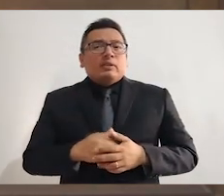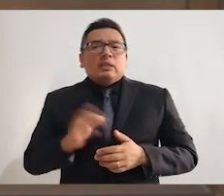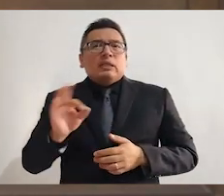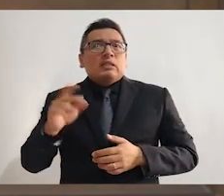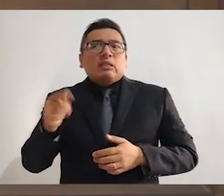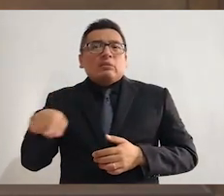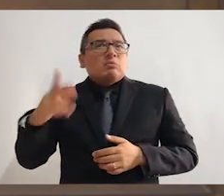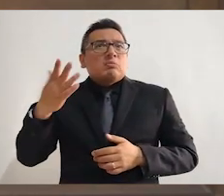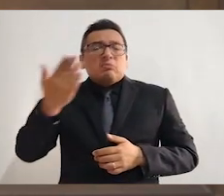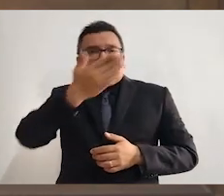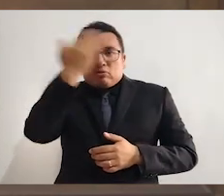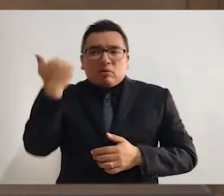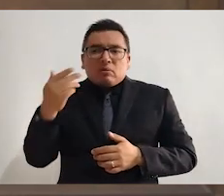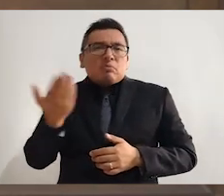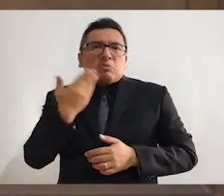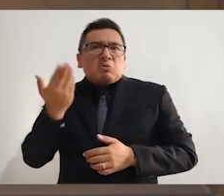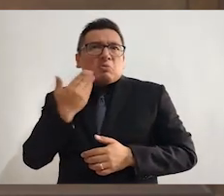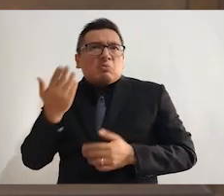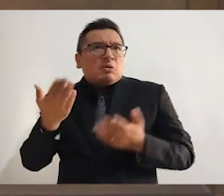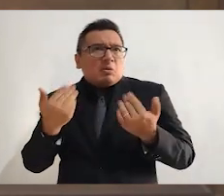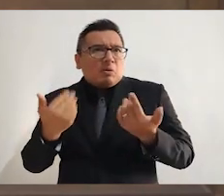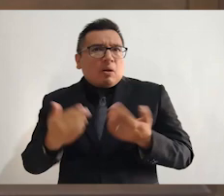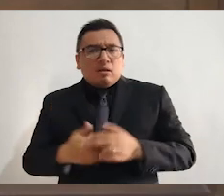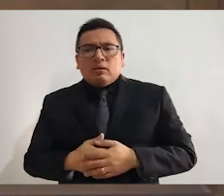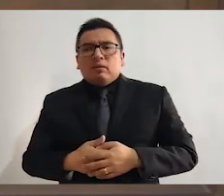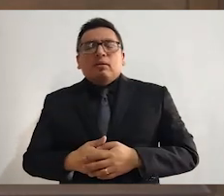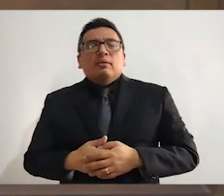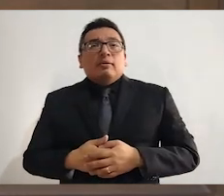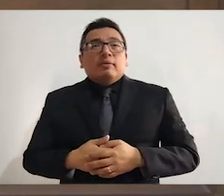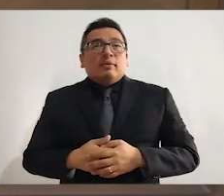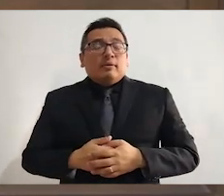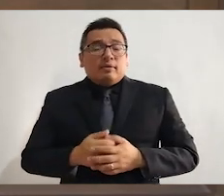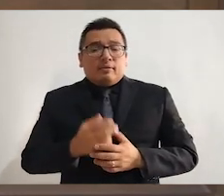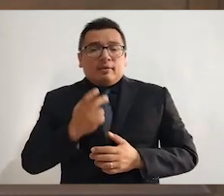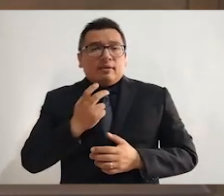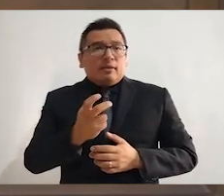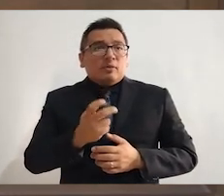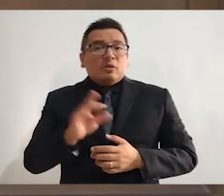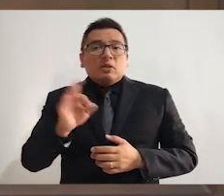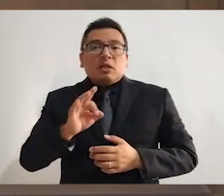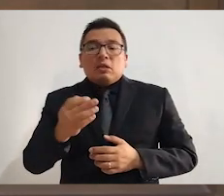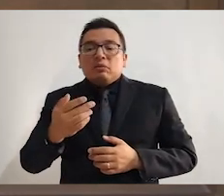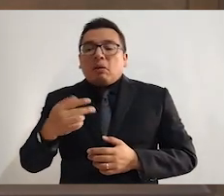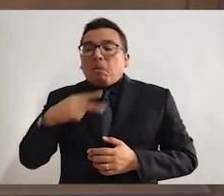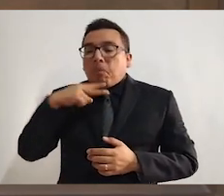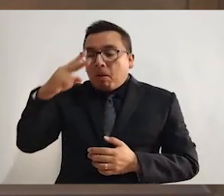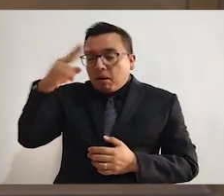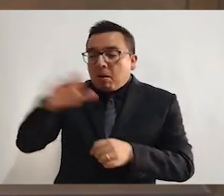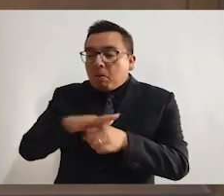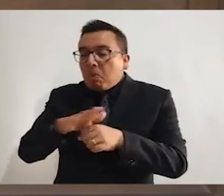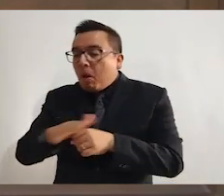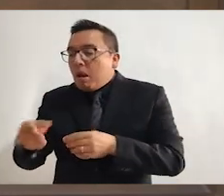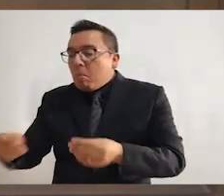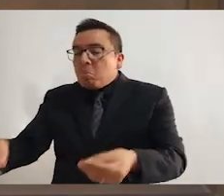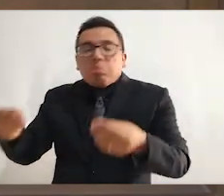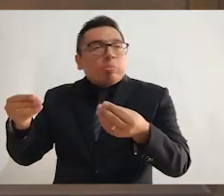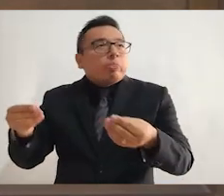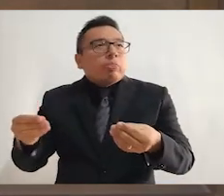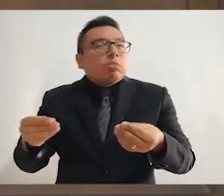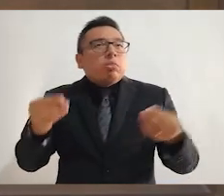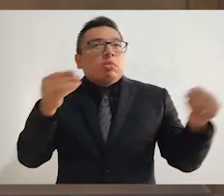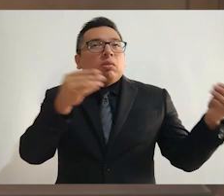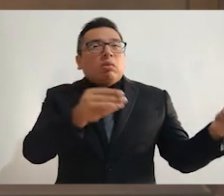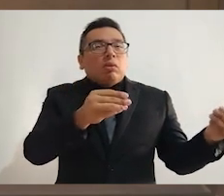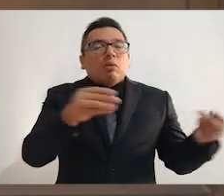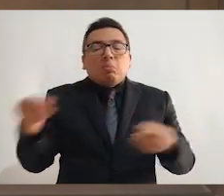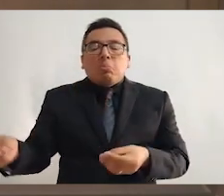al no ser material que manejamos en la vida cotidiana, a lo mejor no ponemos atención en que una es